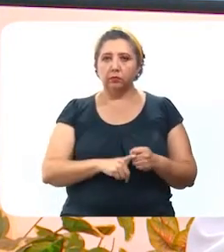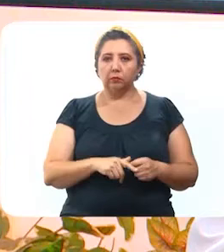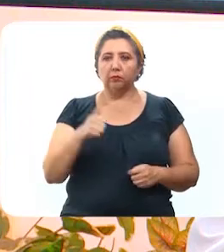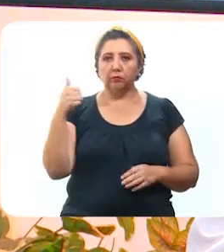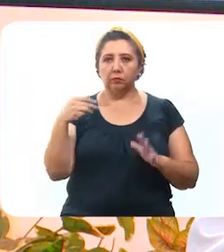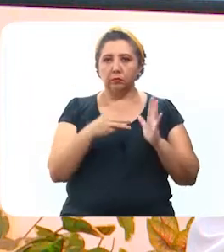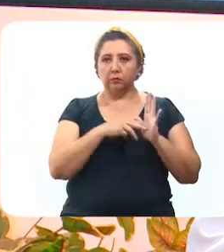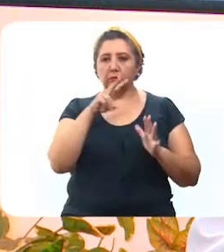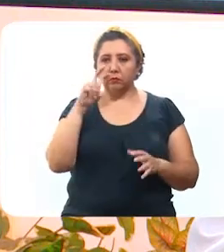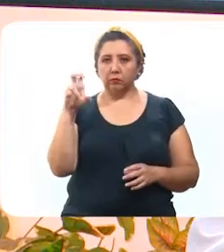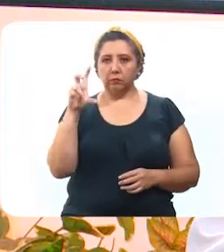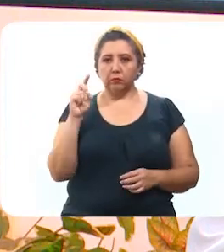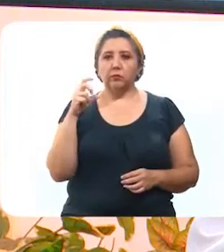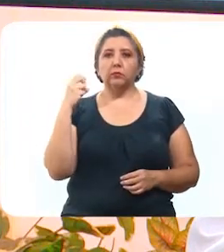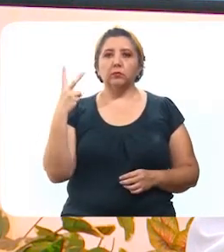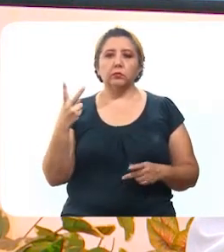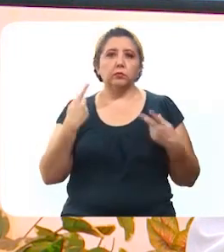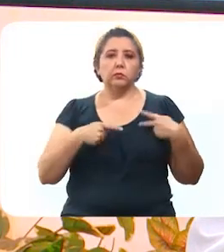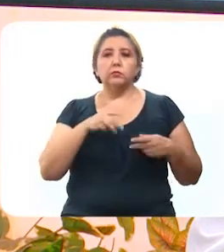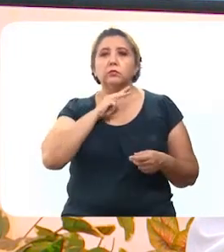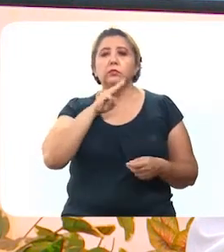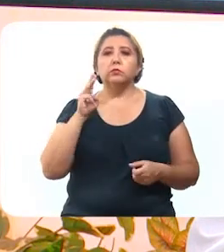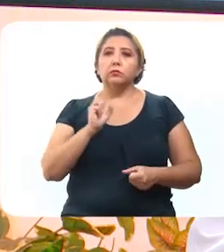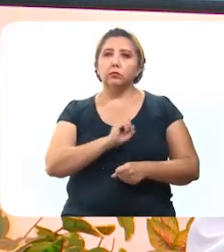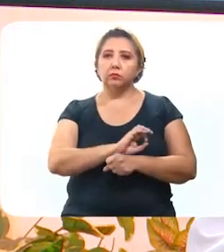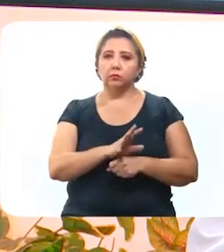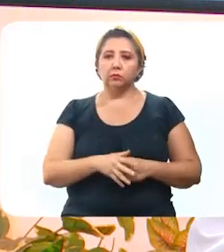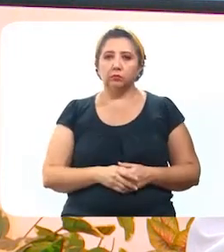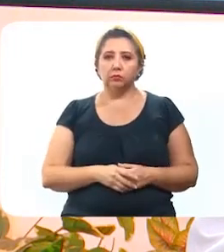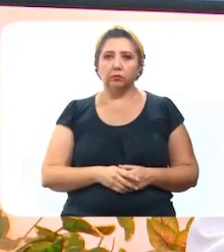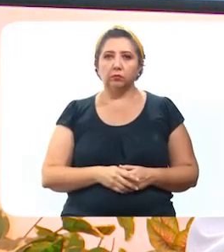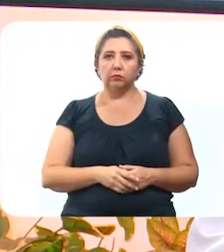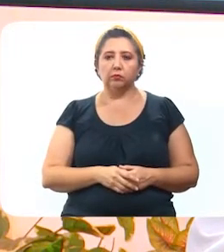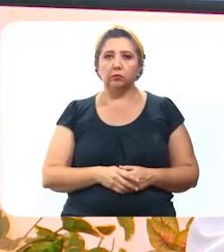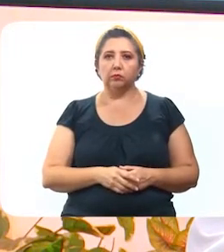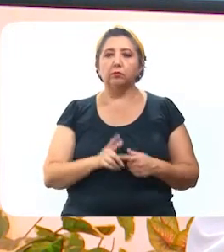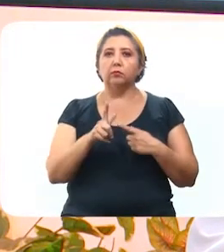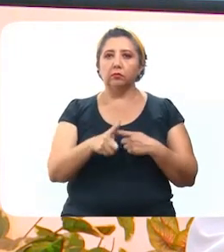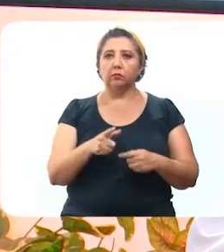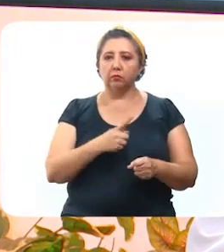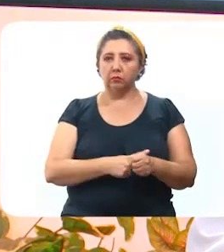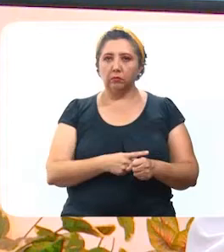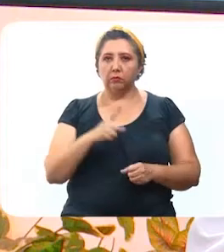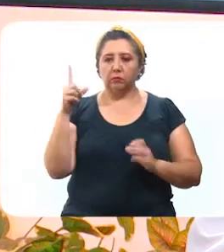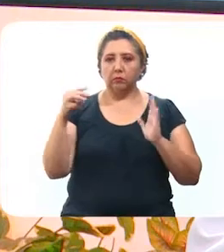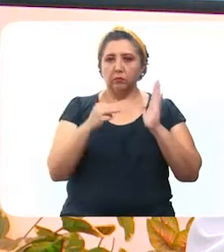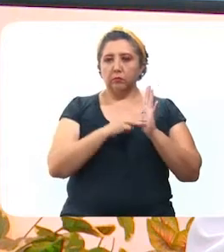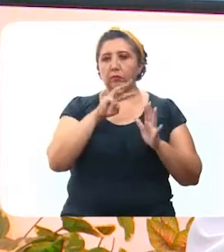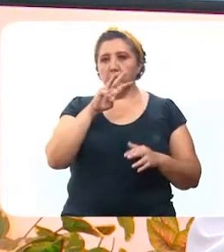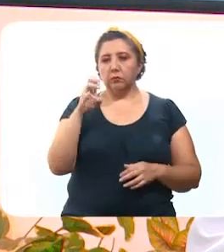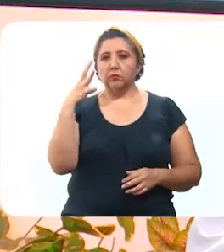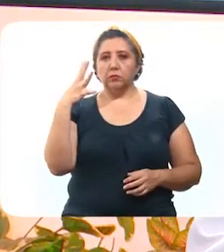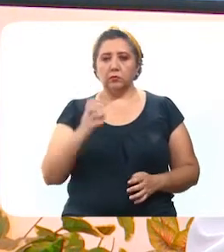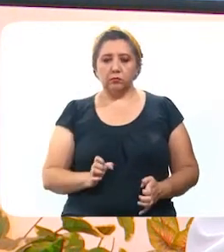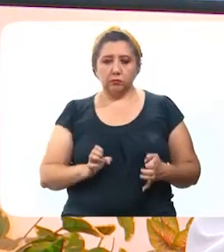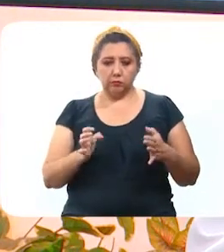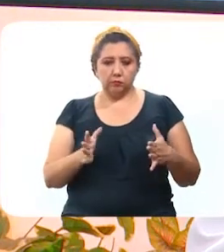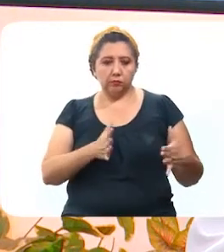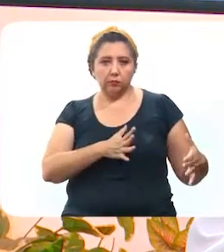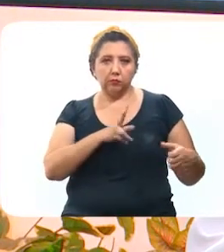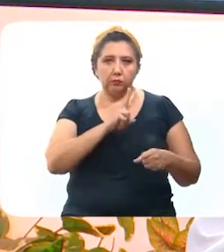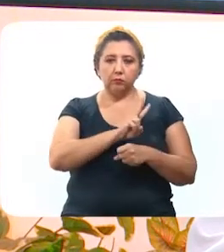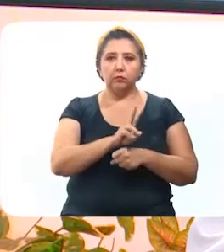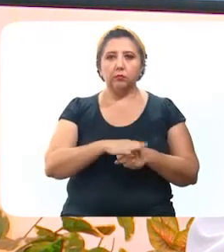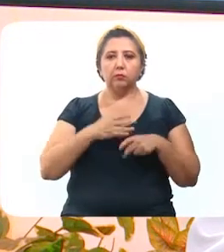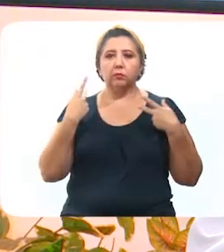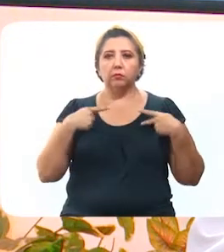son 6.232 las personas fallecidas a causa del coronavirus. De los casos activos, 1.304 están estables, aislados